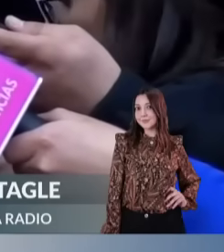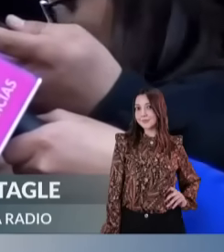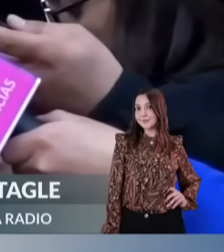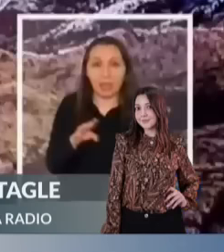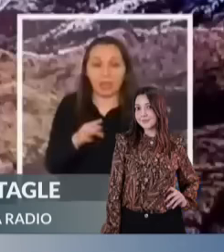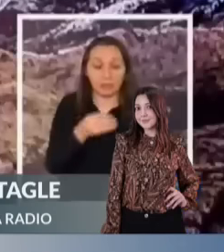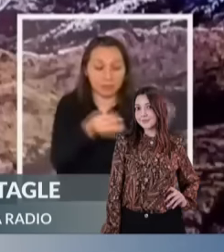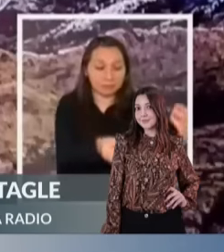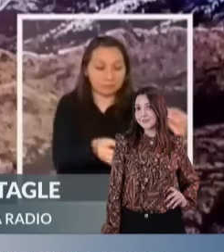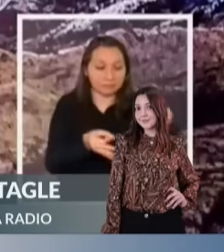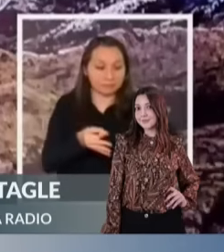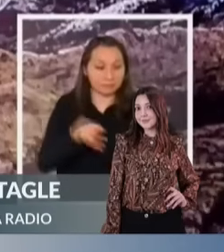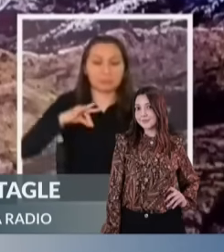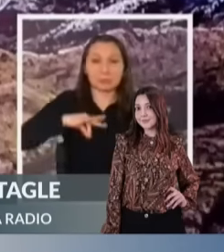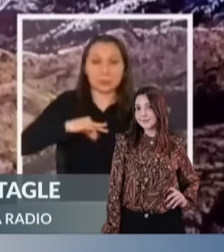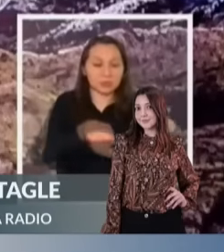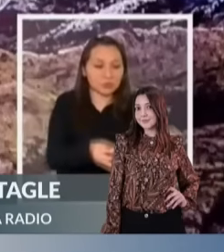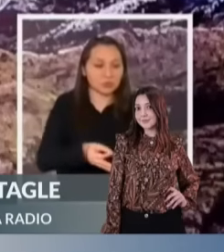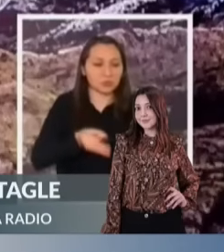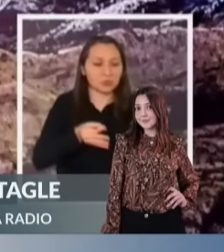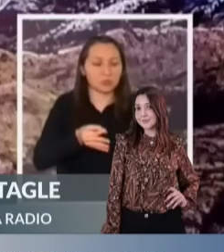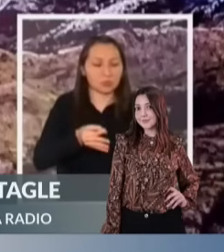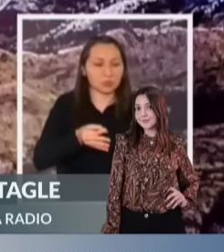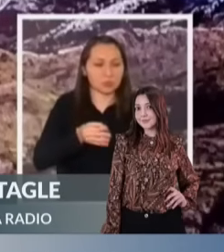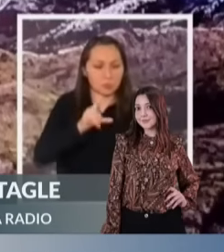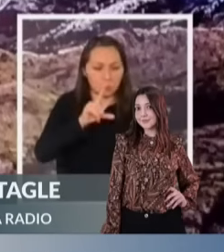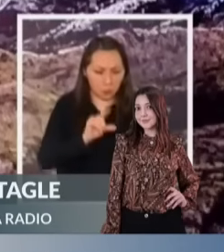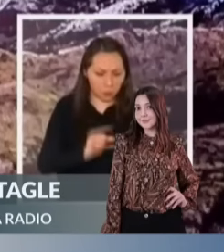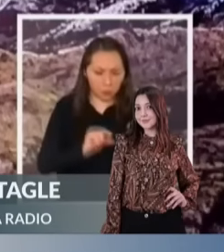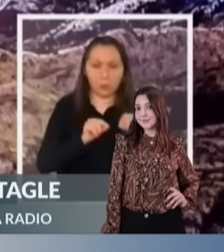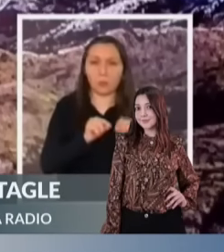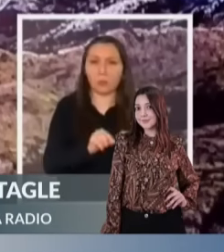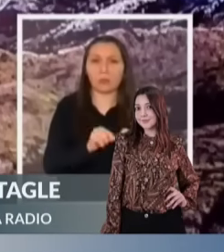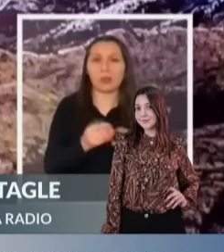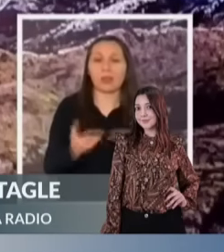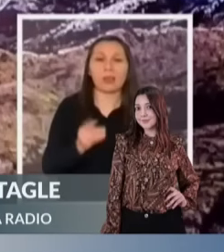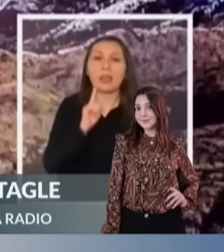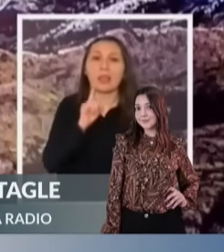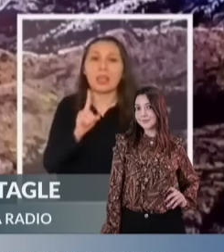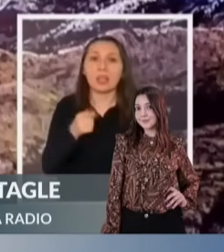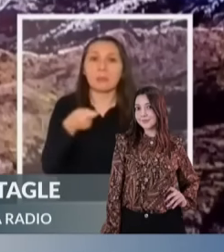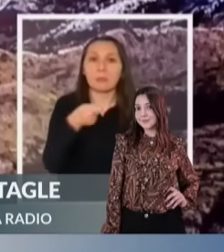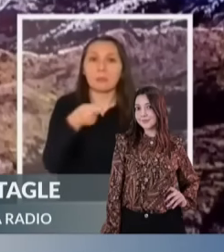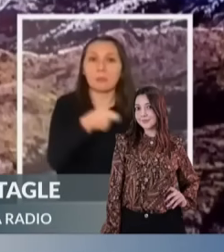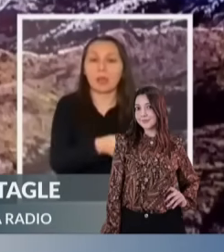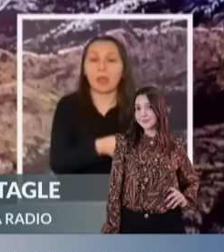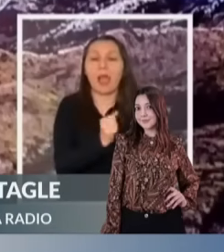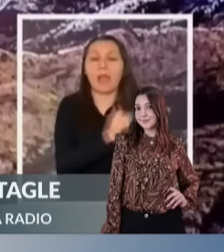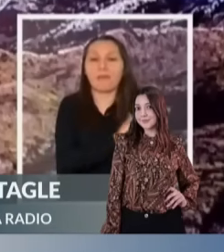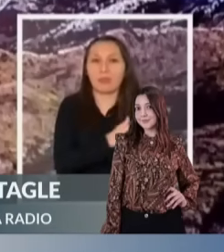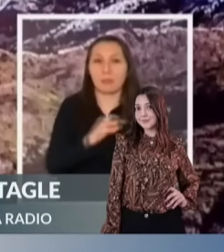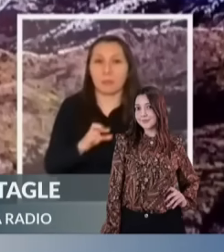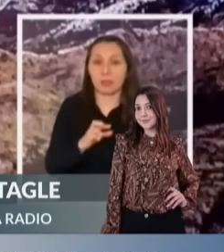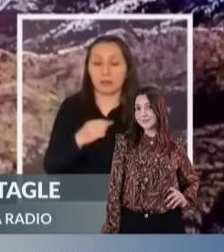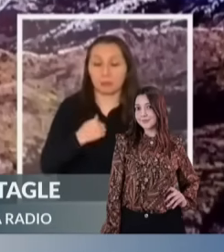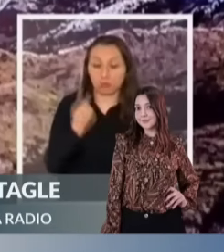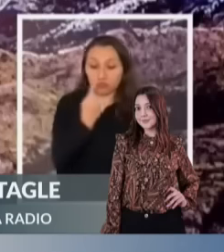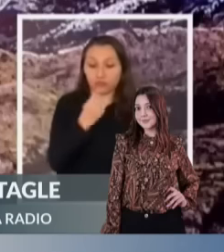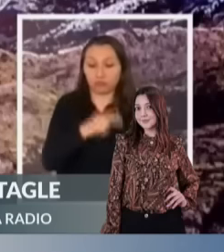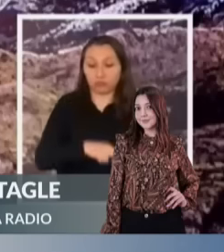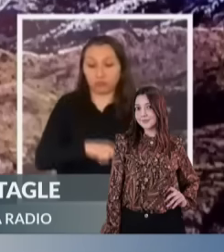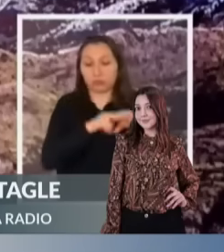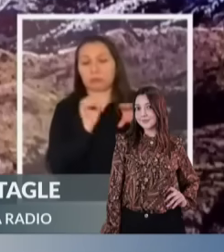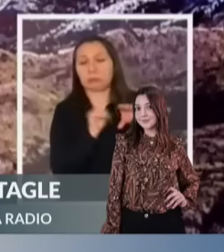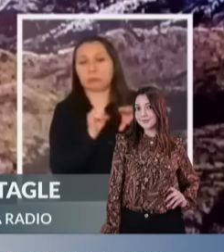Ella da un ejemplo algo extremo, ¿no? Ella dice que efectivamente es bienvenido sea cualquier curso,